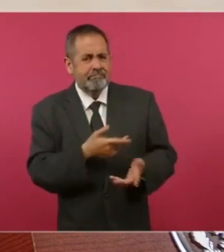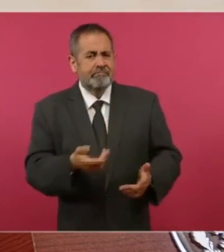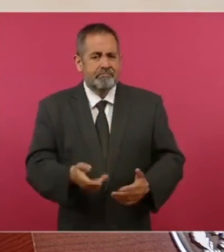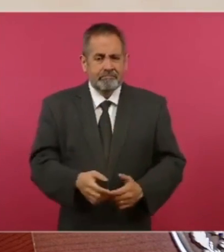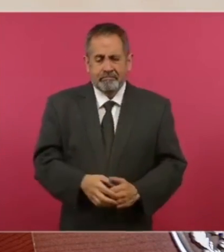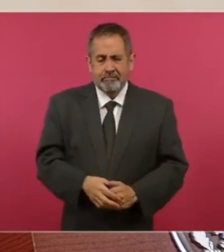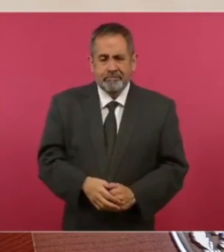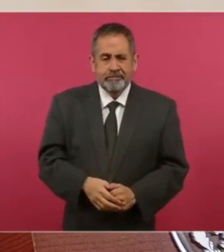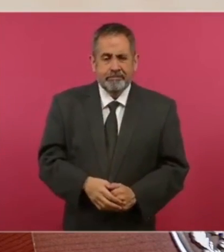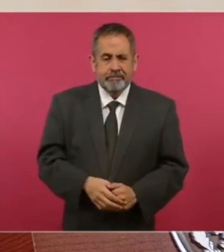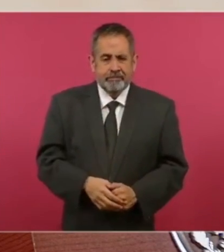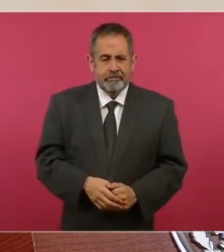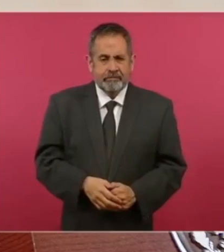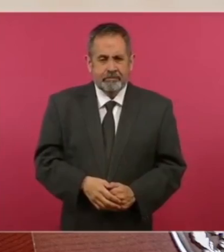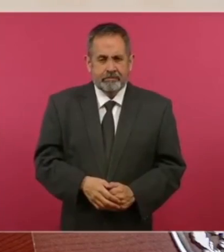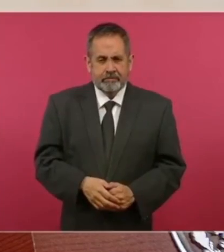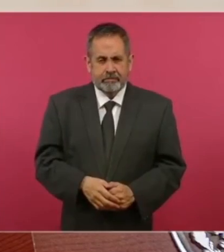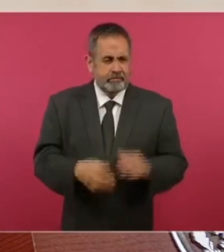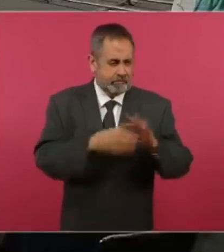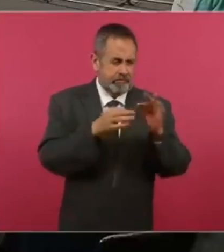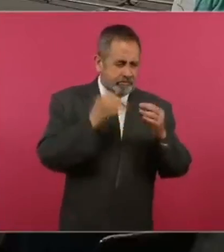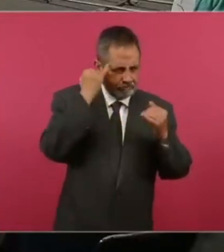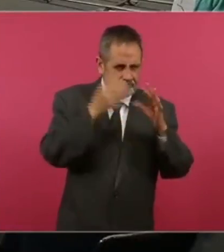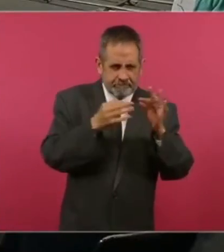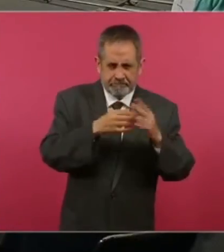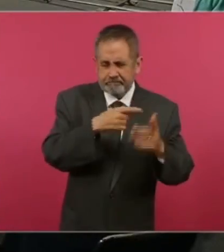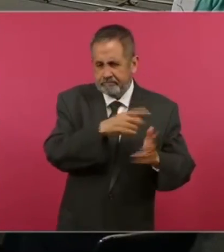Fierro, mijo. Hablo en sentido figurado.